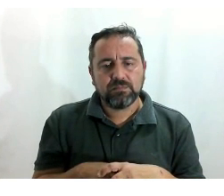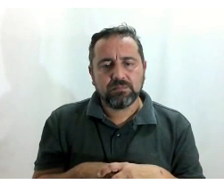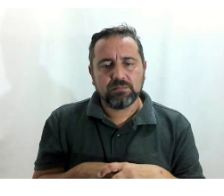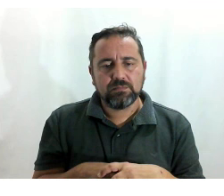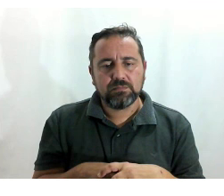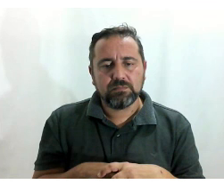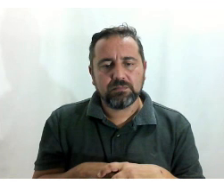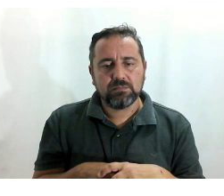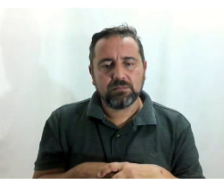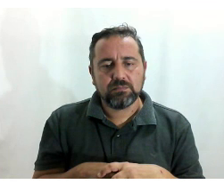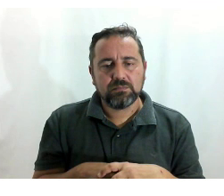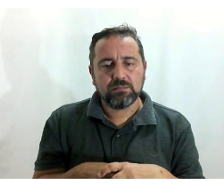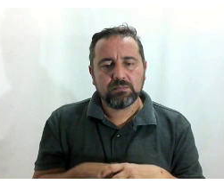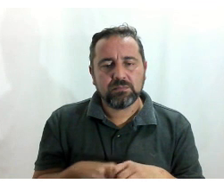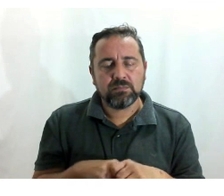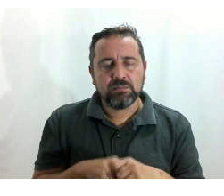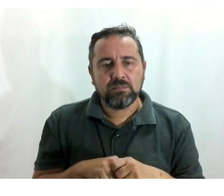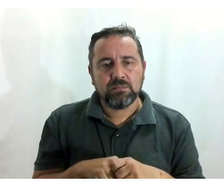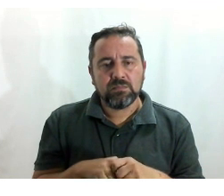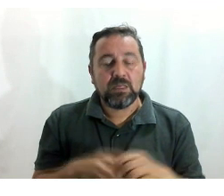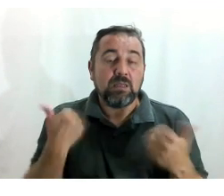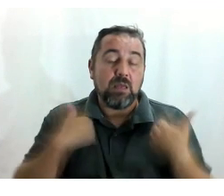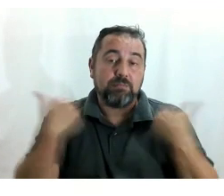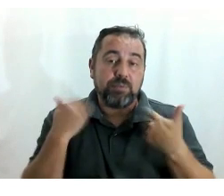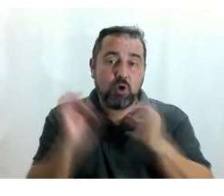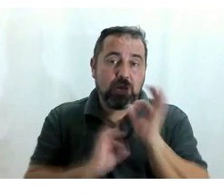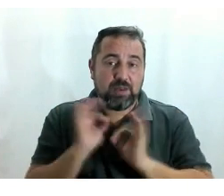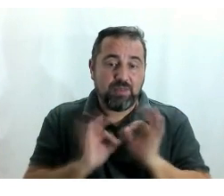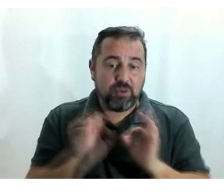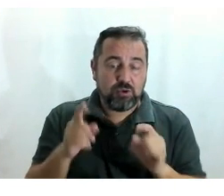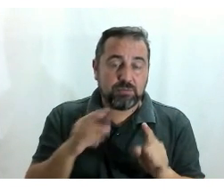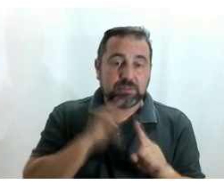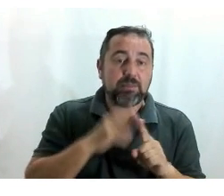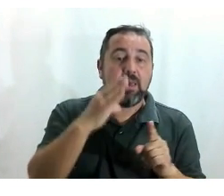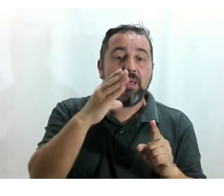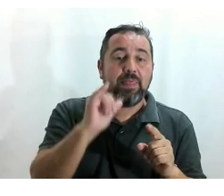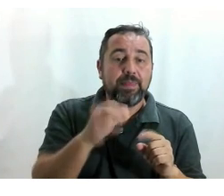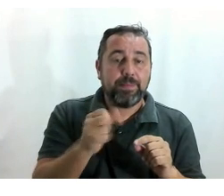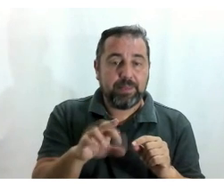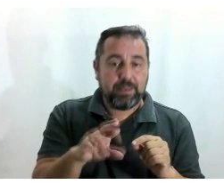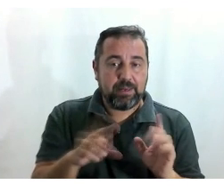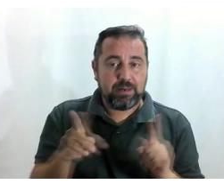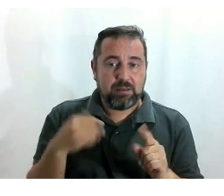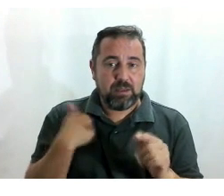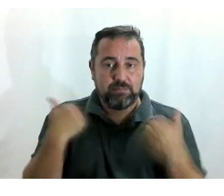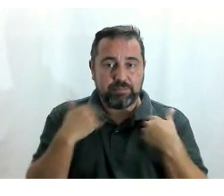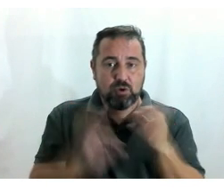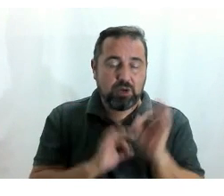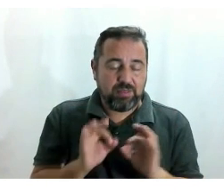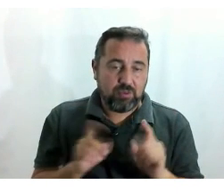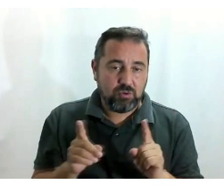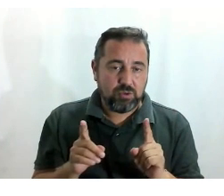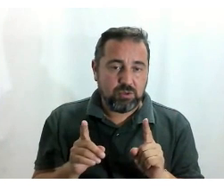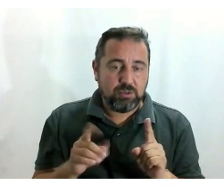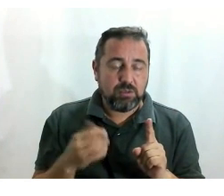Pues eso ya desde la organización, desde Ciberer, me imagino que como se